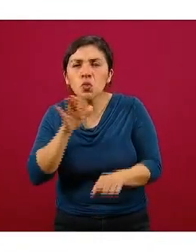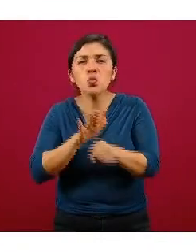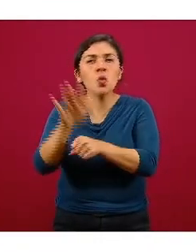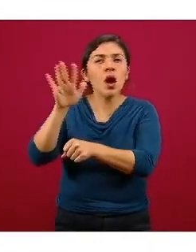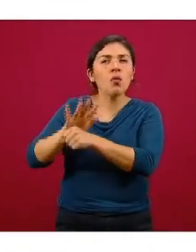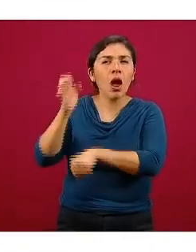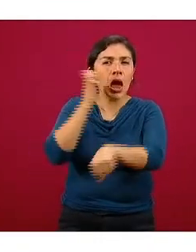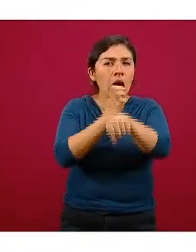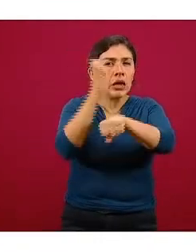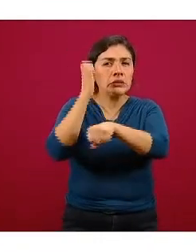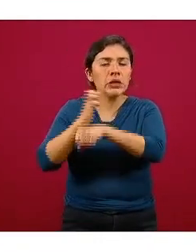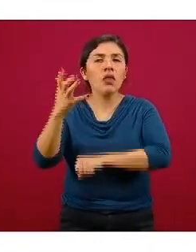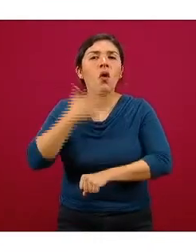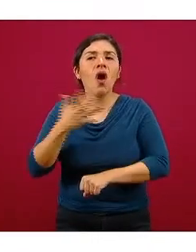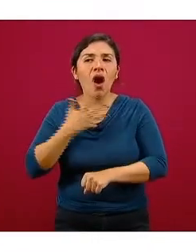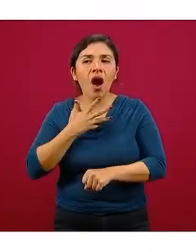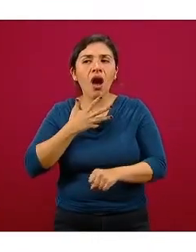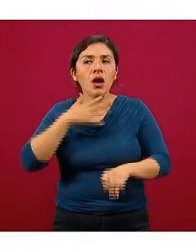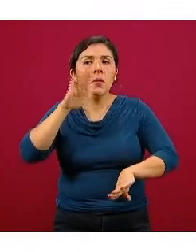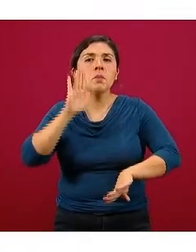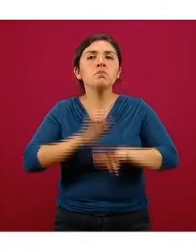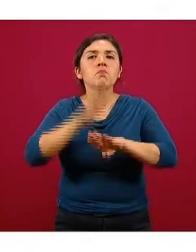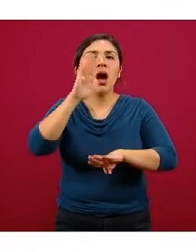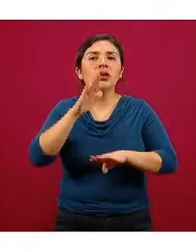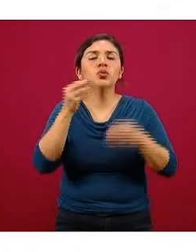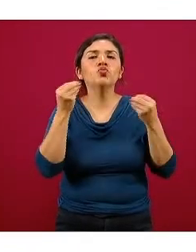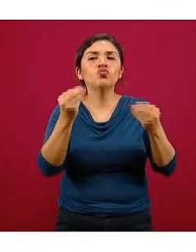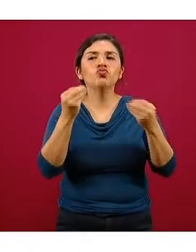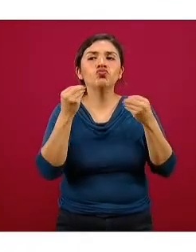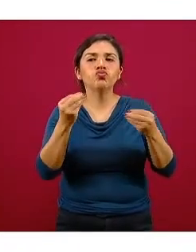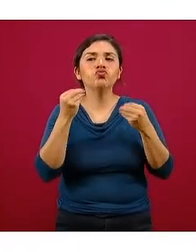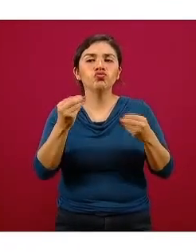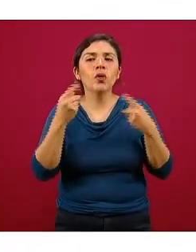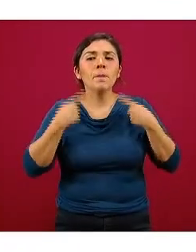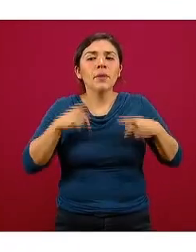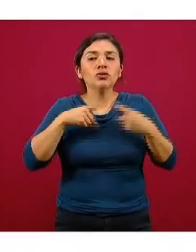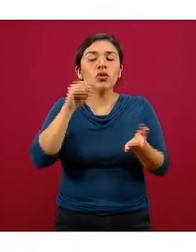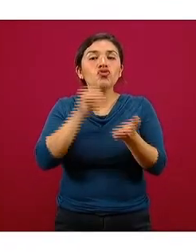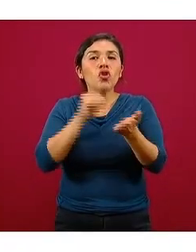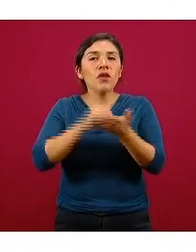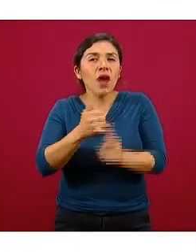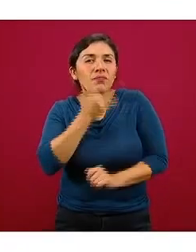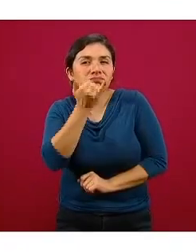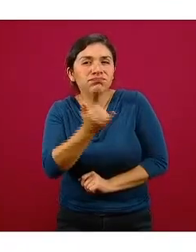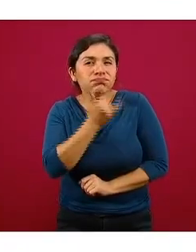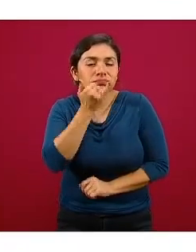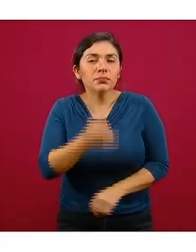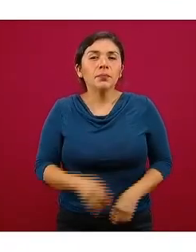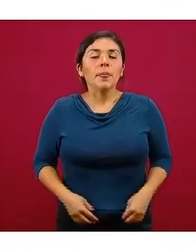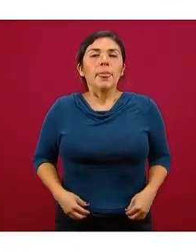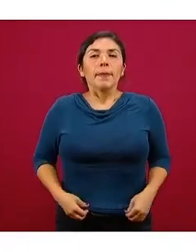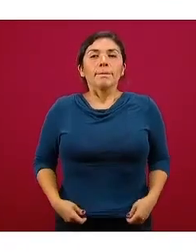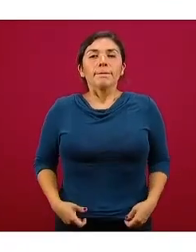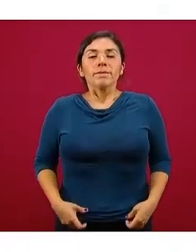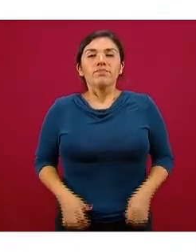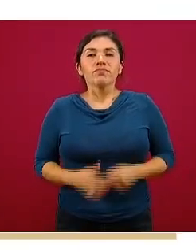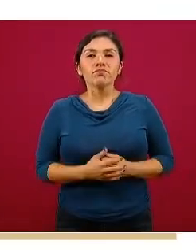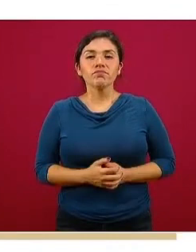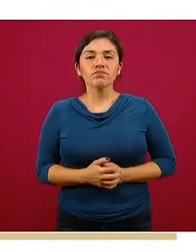entidades federativas que estarían concentrando la mayor carga de estos casos aún sospechosos. Veamos la